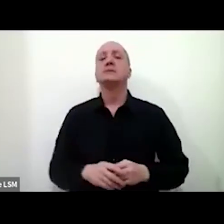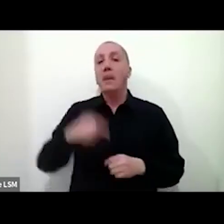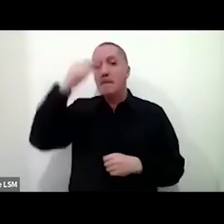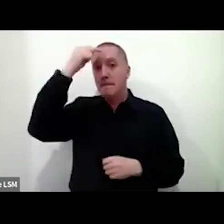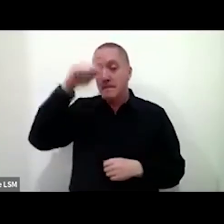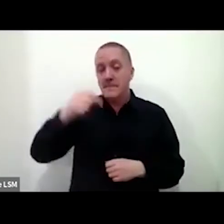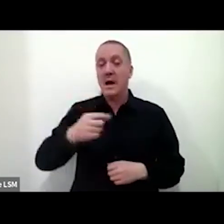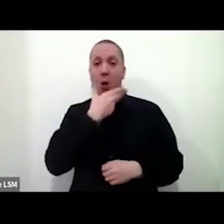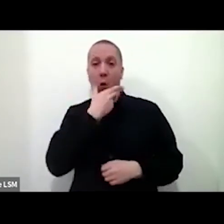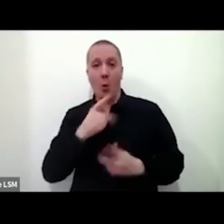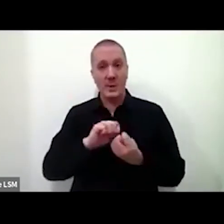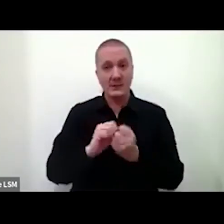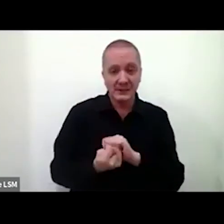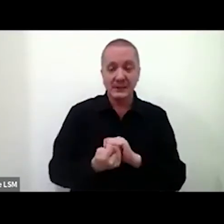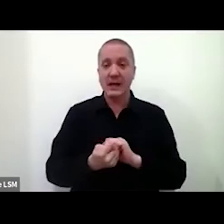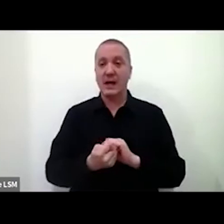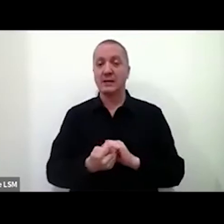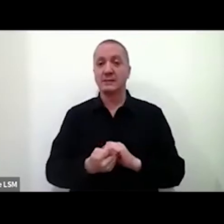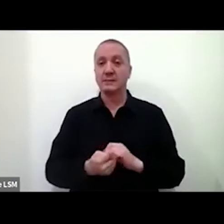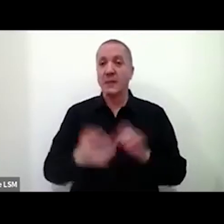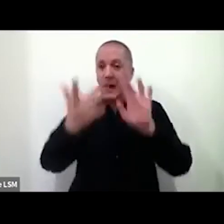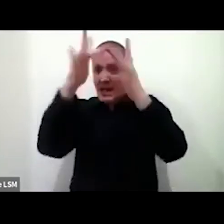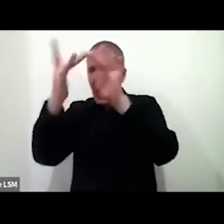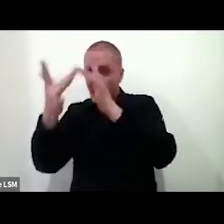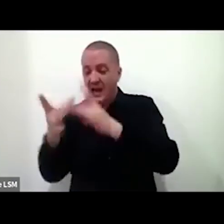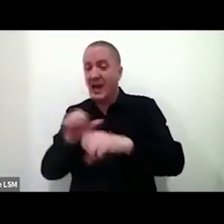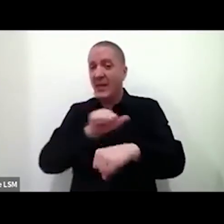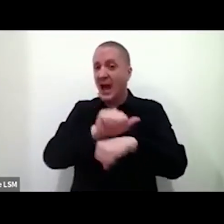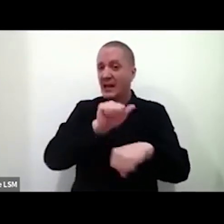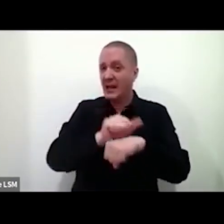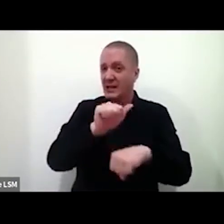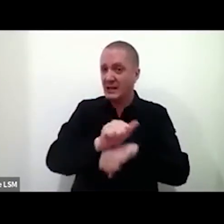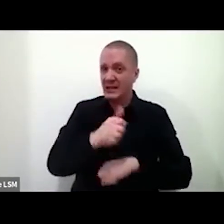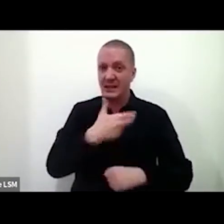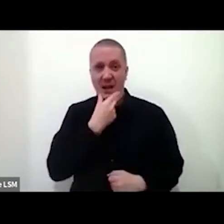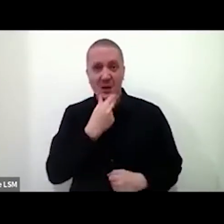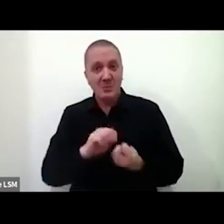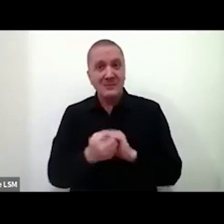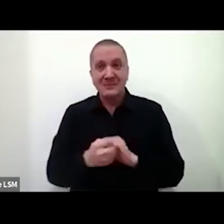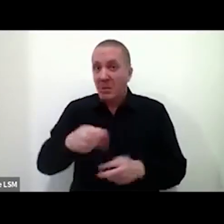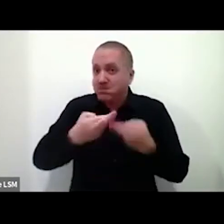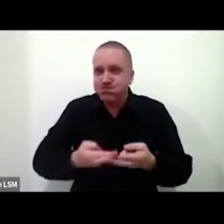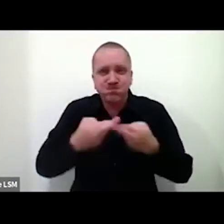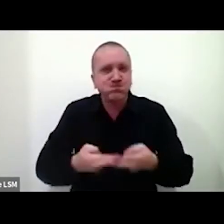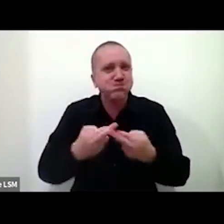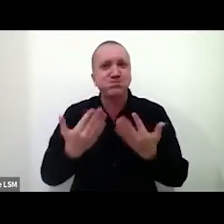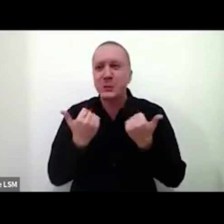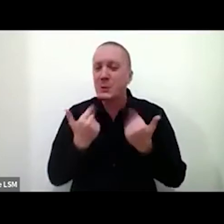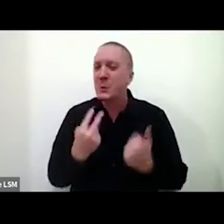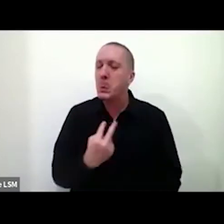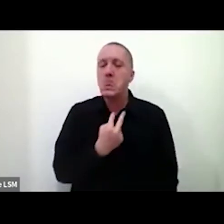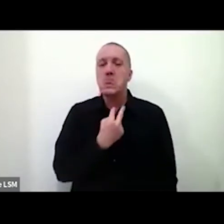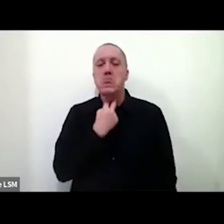Docentes Trans. No alcanza, compañeros, compañeras, no alcanza. En cuanto a la educación, otra